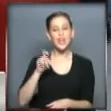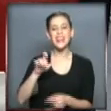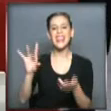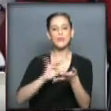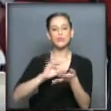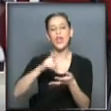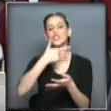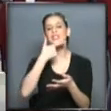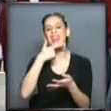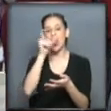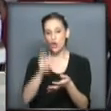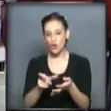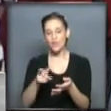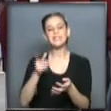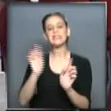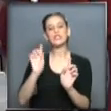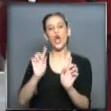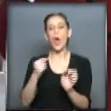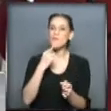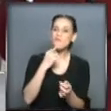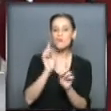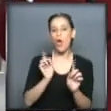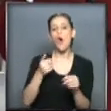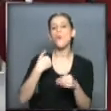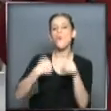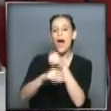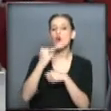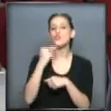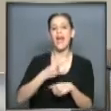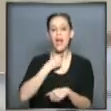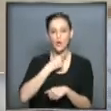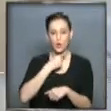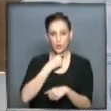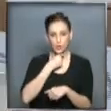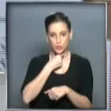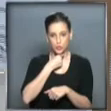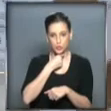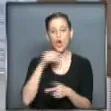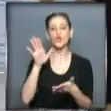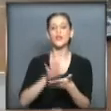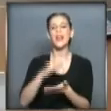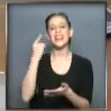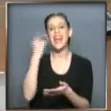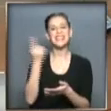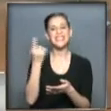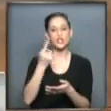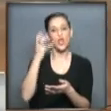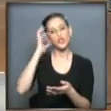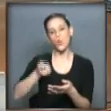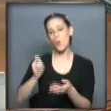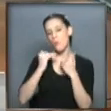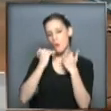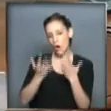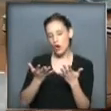diputados y senadores no están cuestionadas, por lo que se realizarán el 11 de agosto, más allá de la decisión que adopte la Corte Suprema de